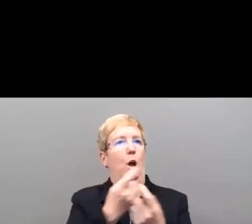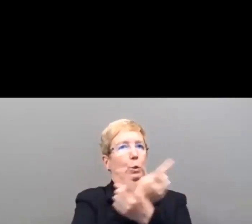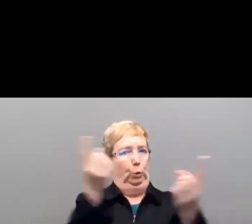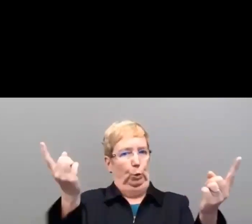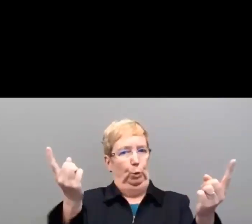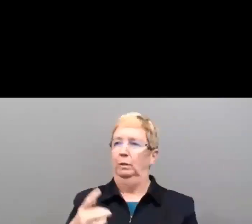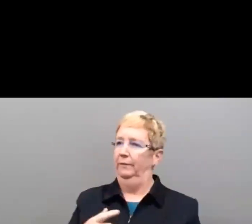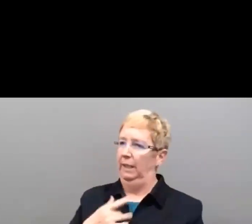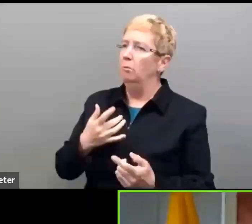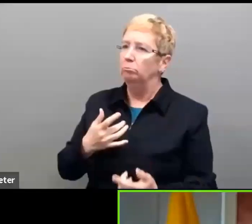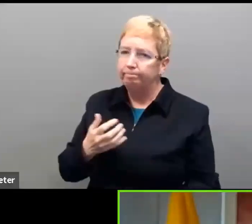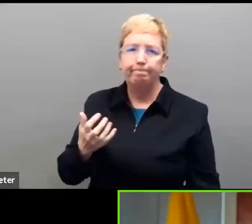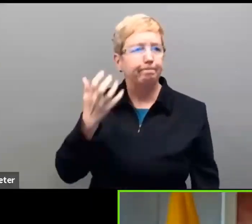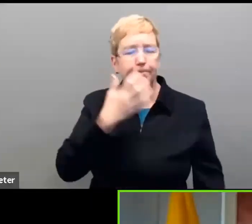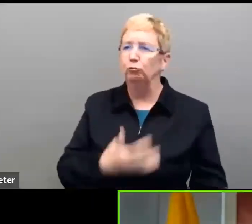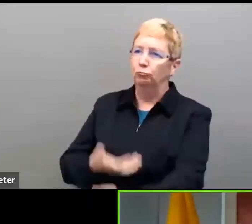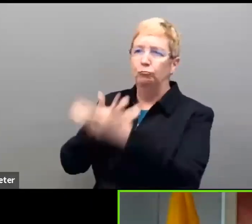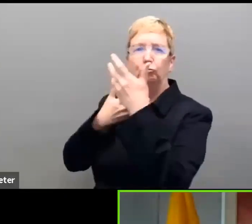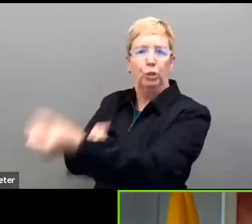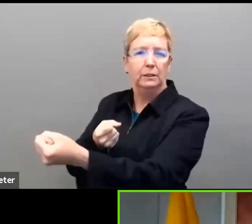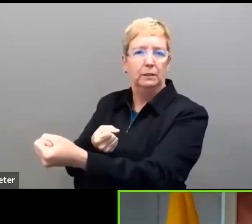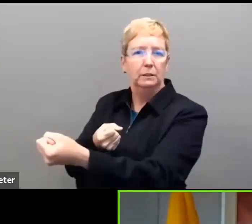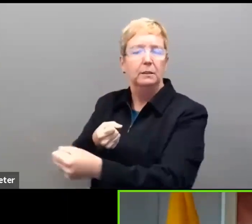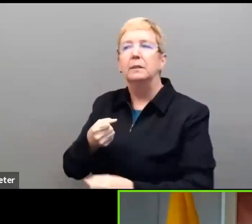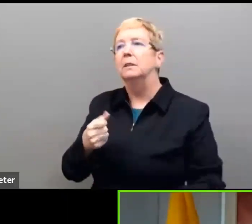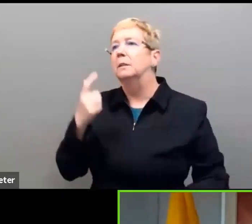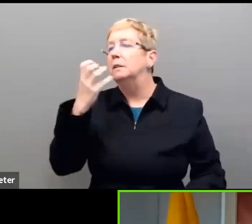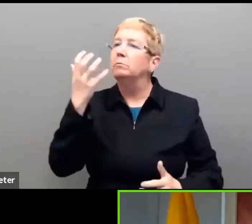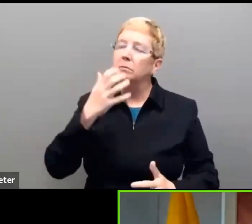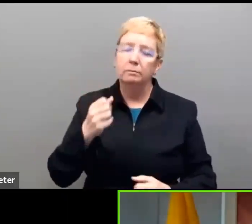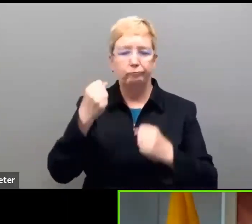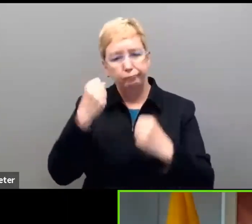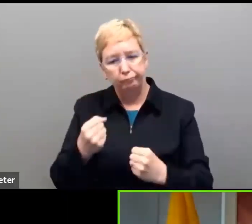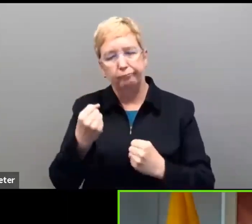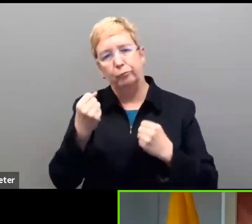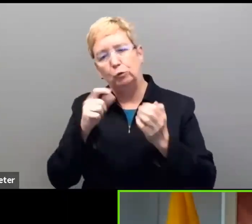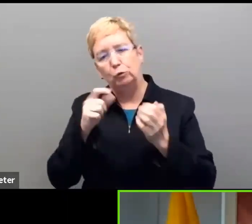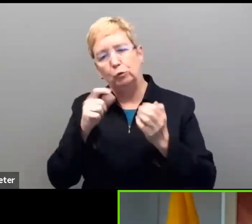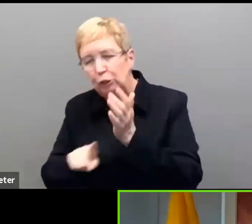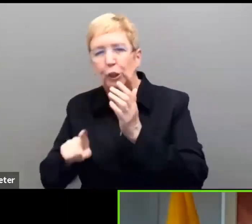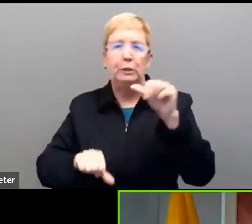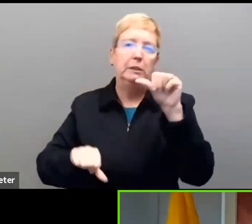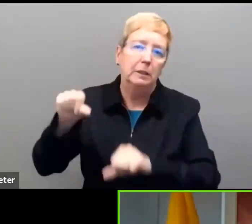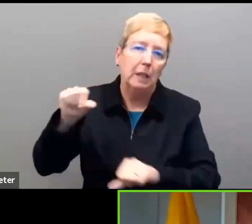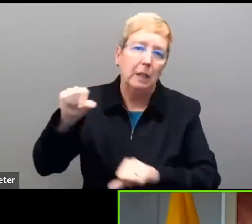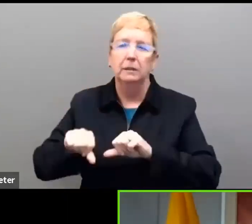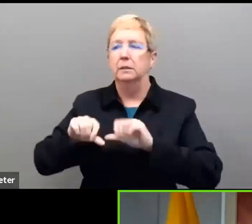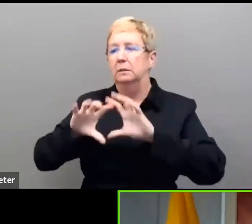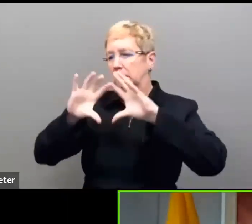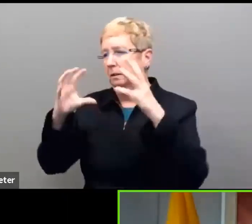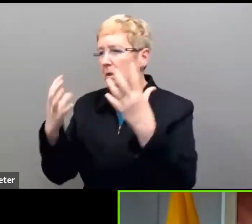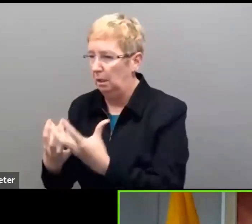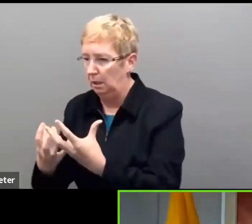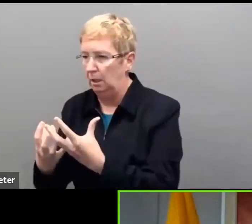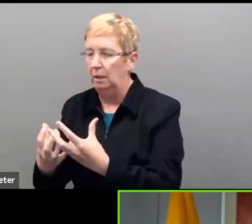corregir el uso del micrófono, pero no podía prender mi micrófono. Vamos a pasar a la sesión de preguntas y